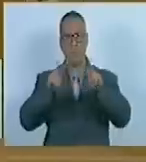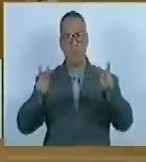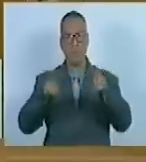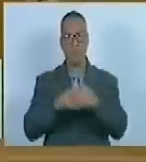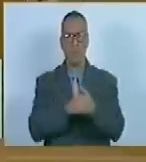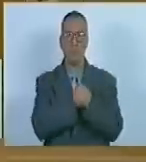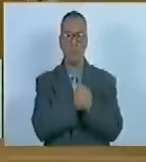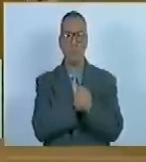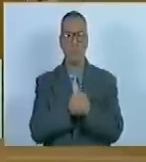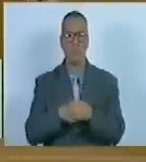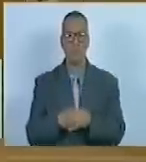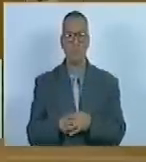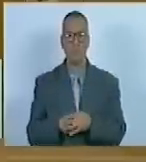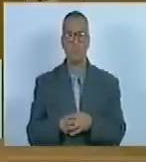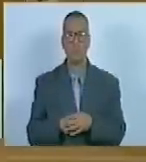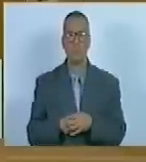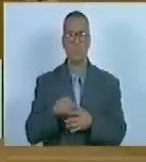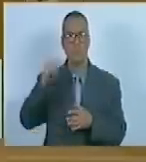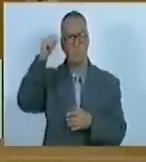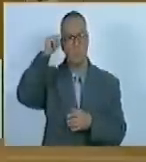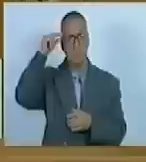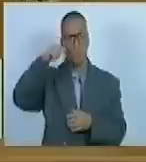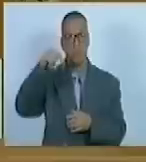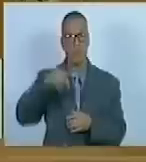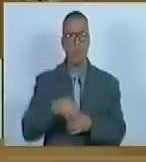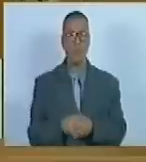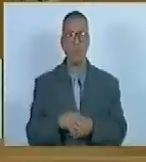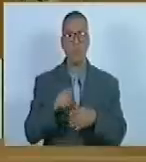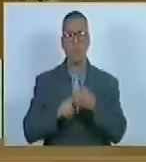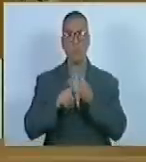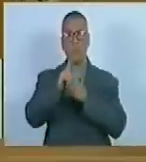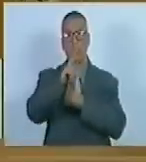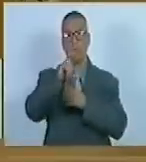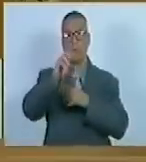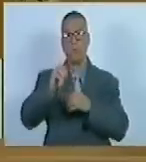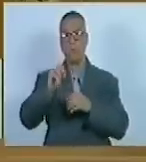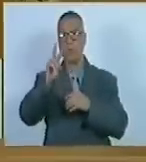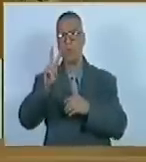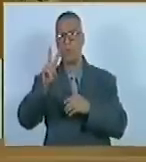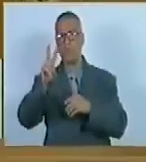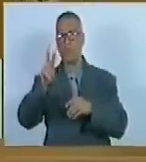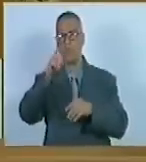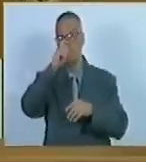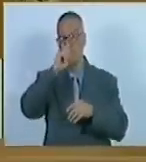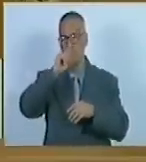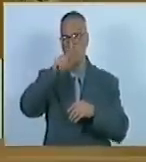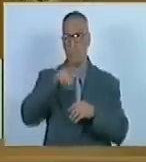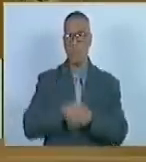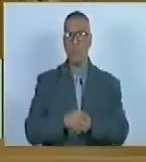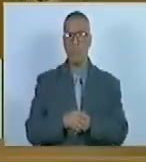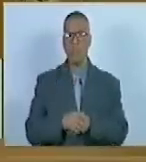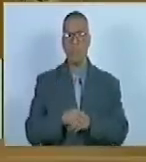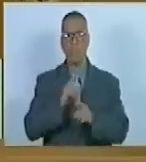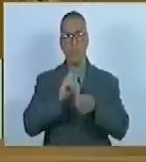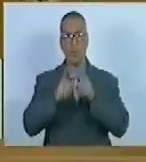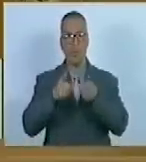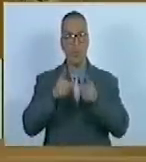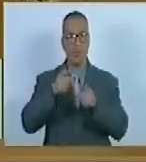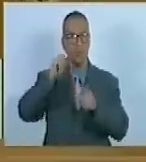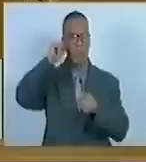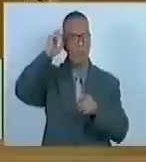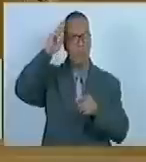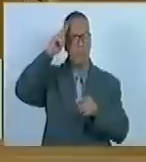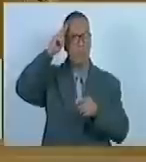el amor. Y hoy, a 202 años, quiero hacer algunas